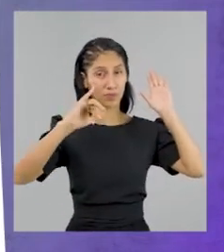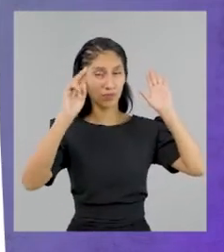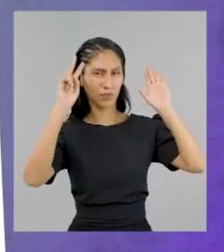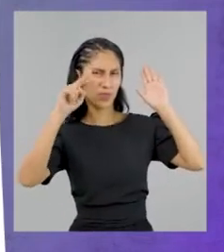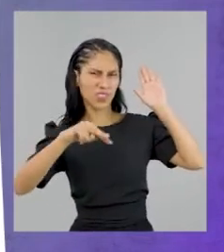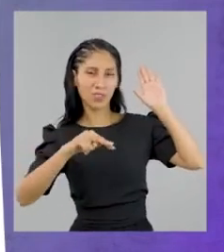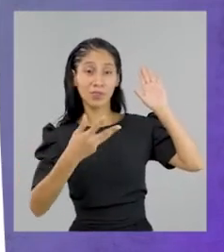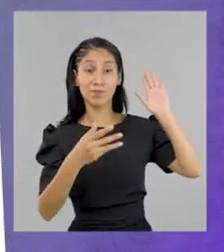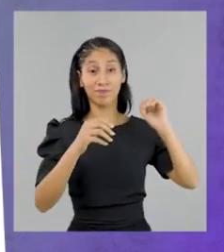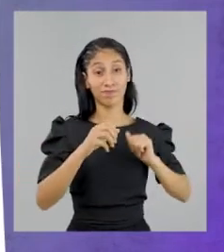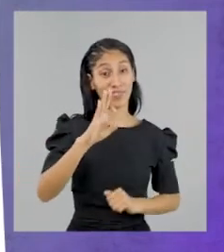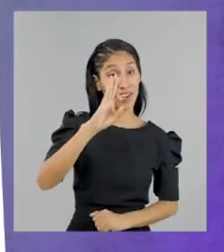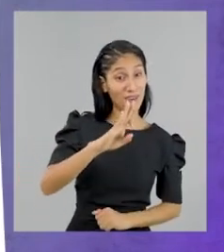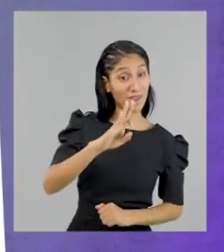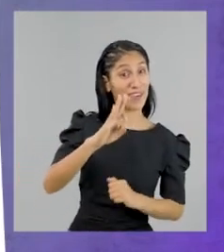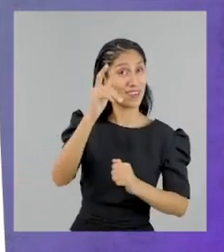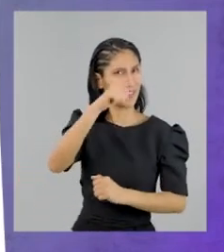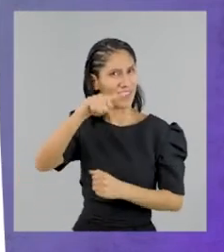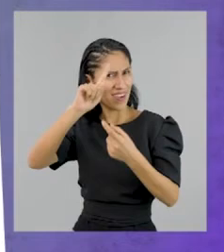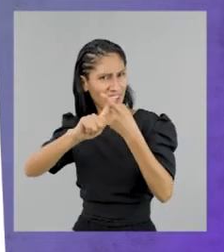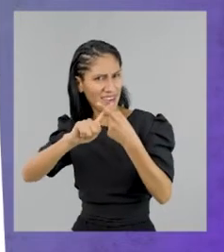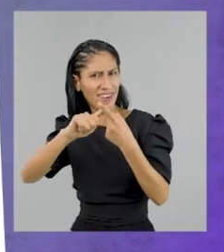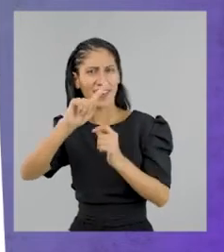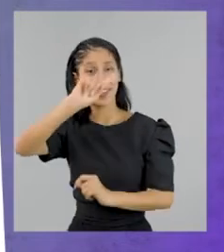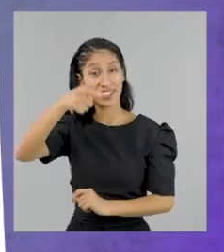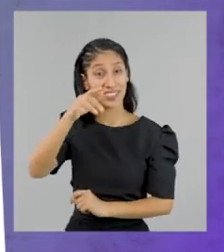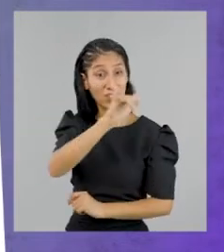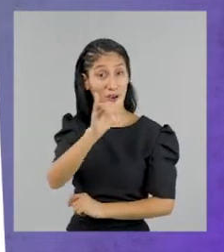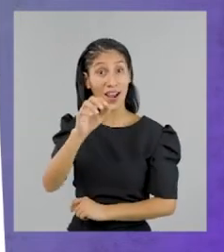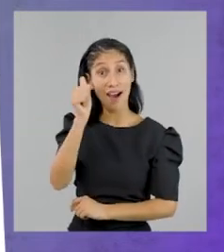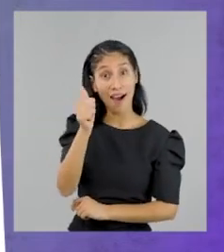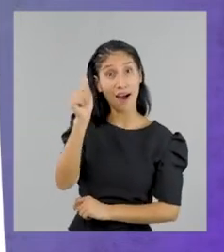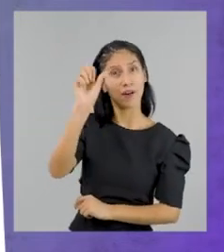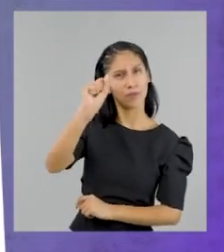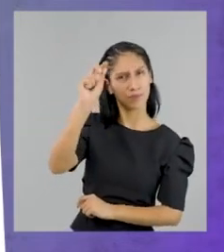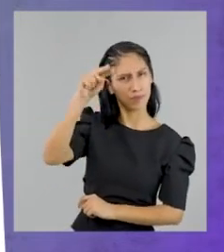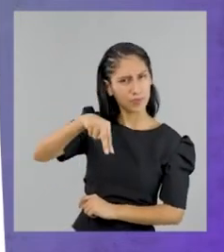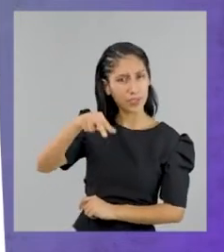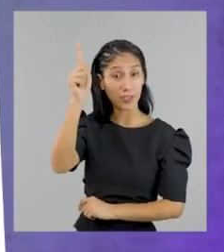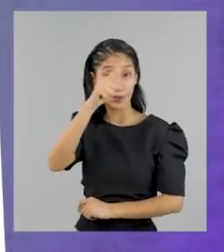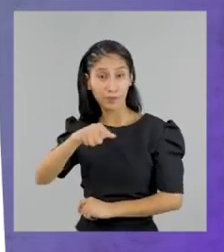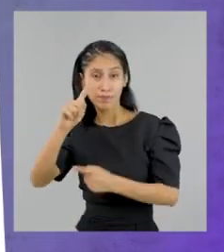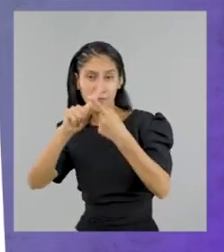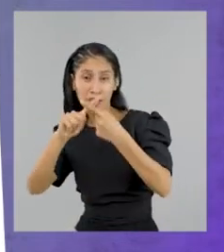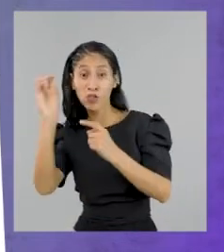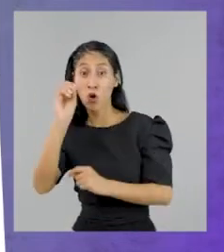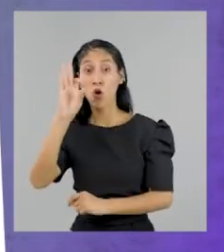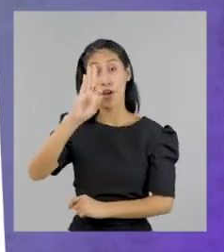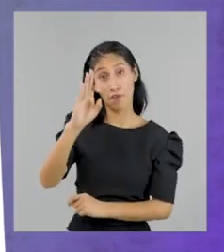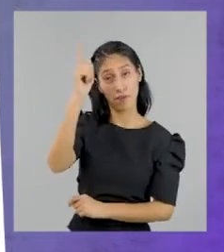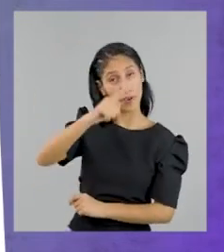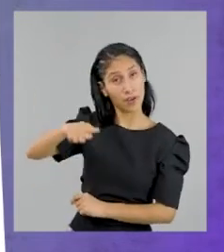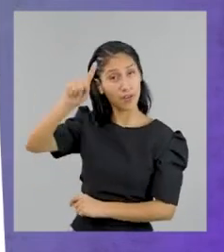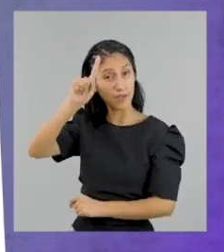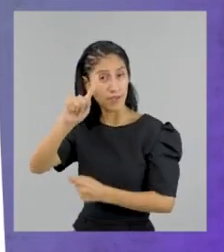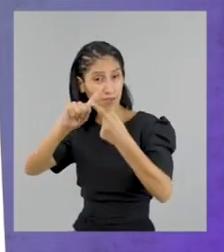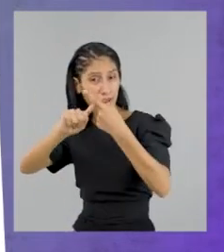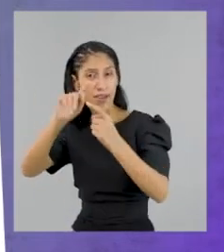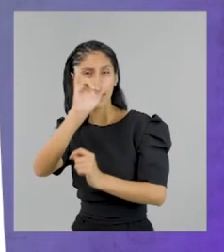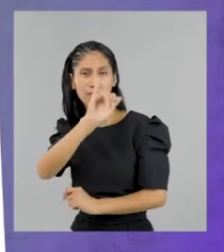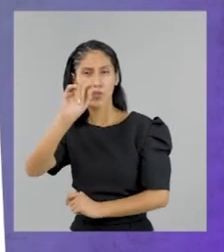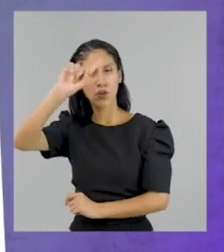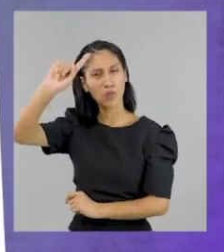de x igual a seno de x o f de x es igual a coseno de x con